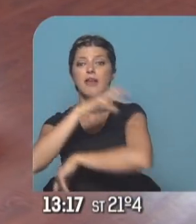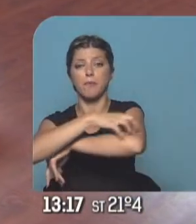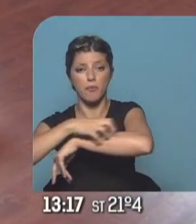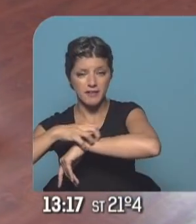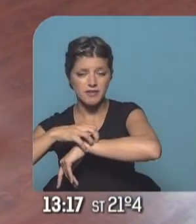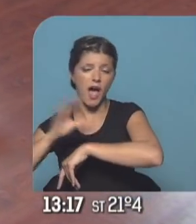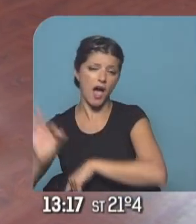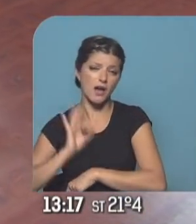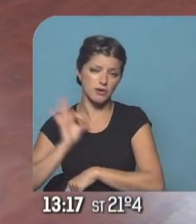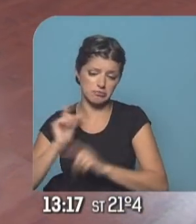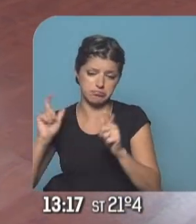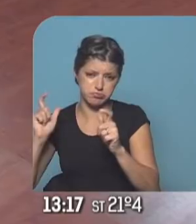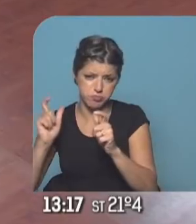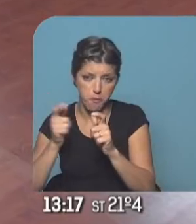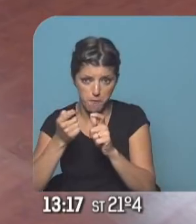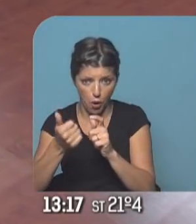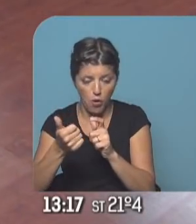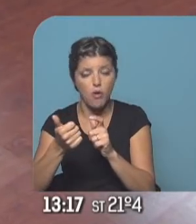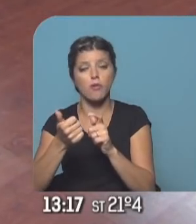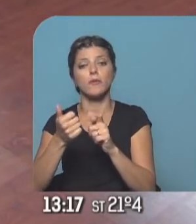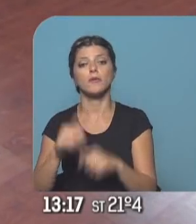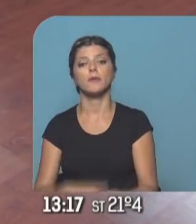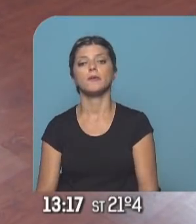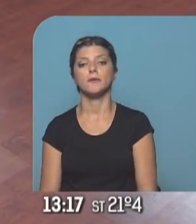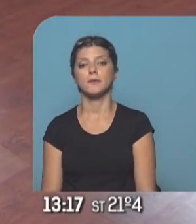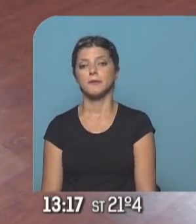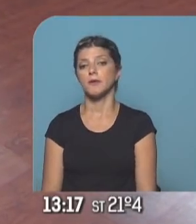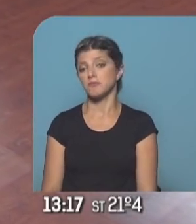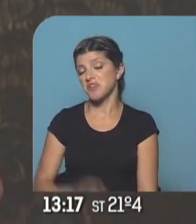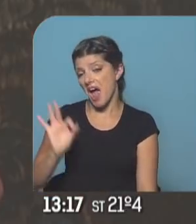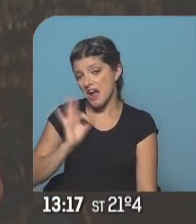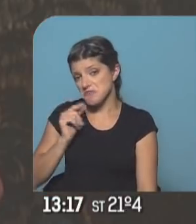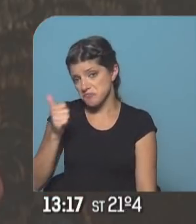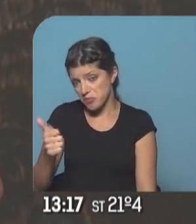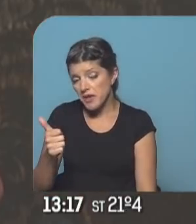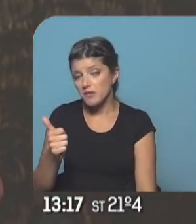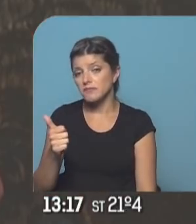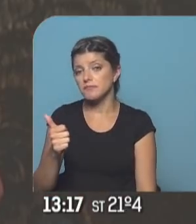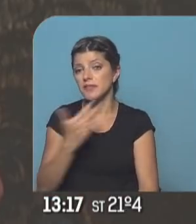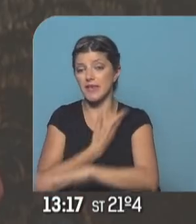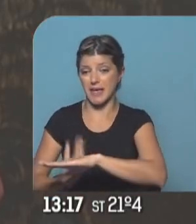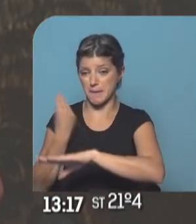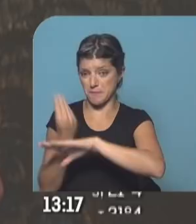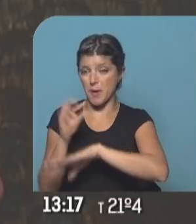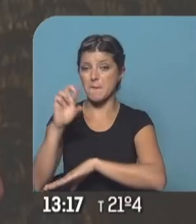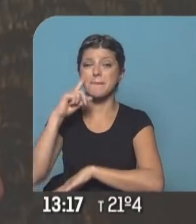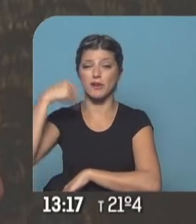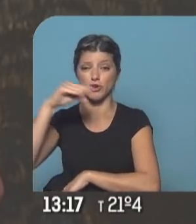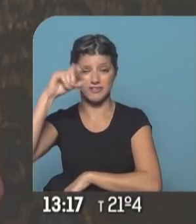muchos años, que fue muy exitoso en sus propios términos, funcionó muy bien durante mucho tiempo, desde el final del gobierno de Pinochet, pero también un